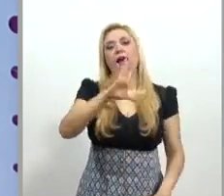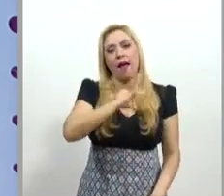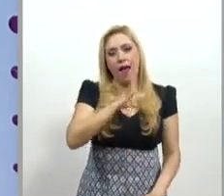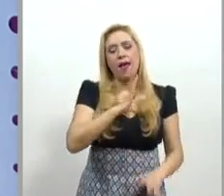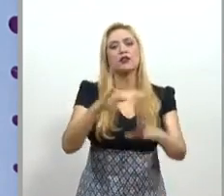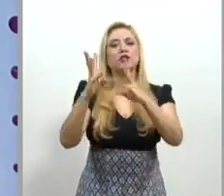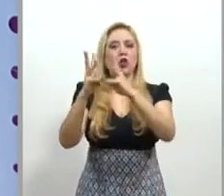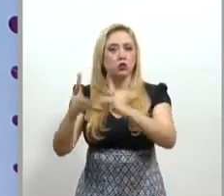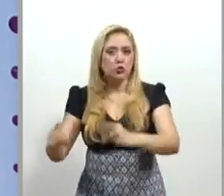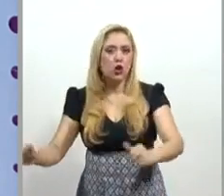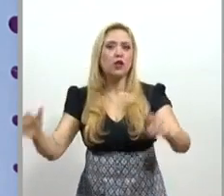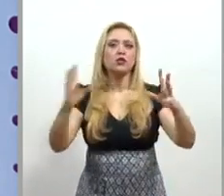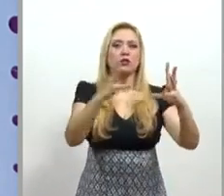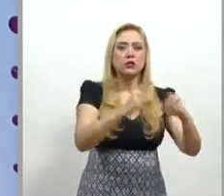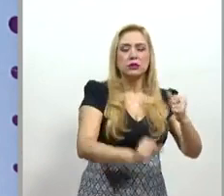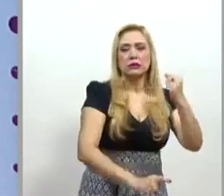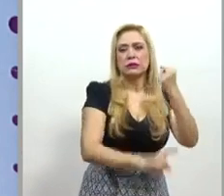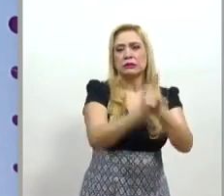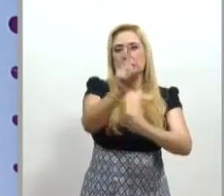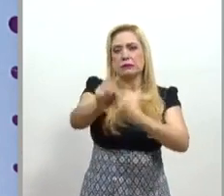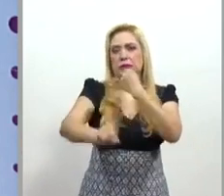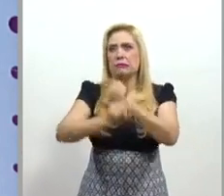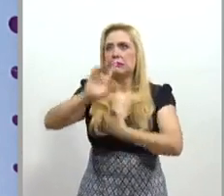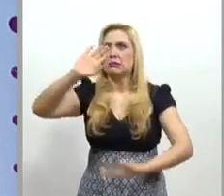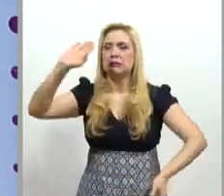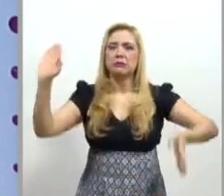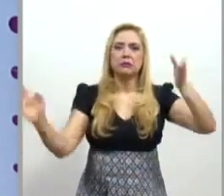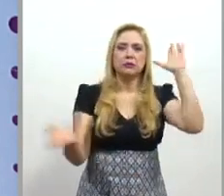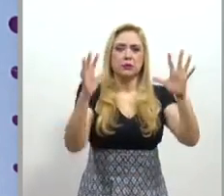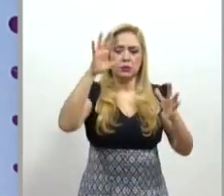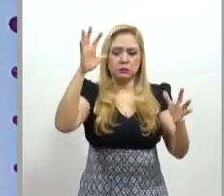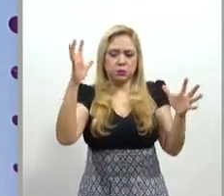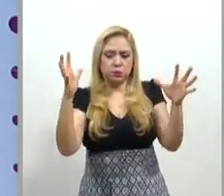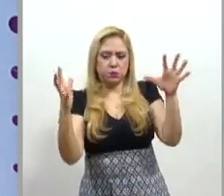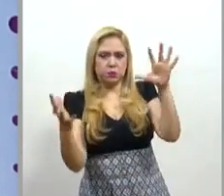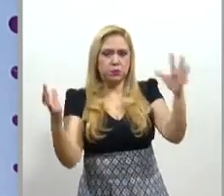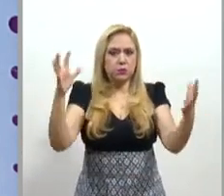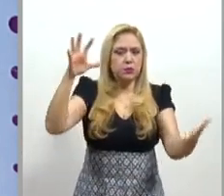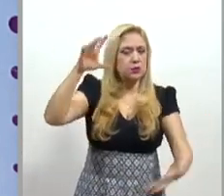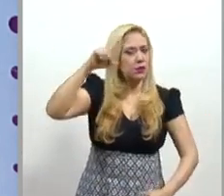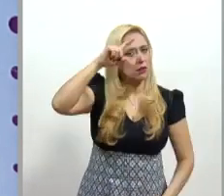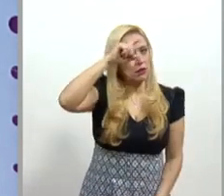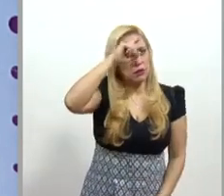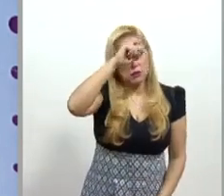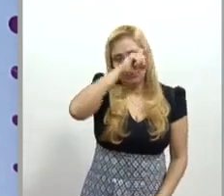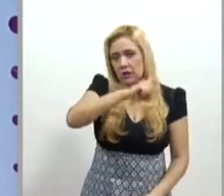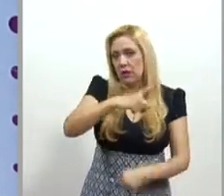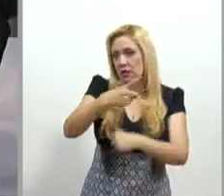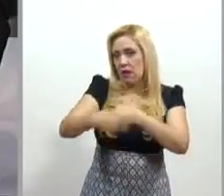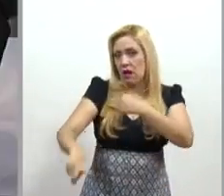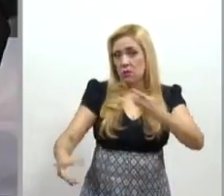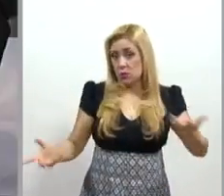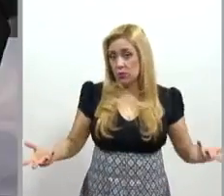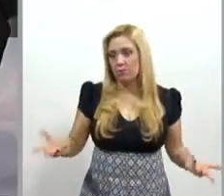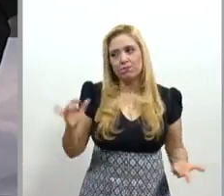a esta crisis planetaria del cambio climático y del daño al medio ambiente. De acuerdo. Y